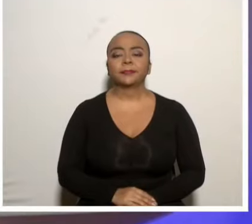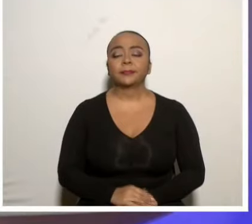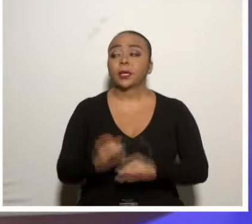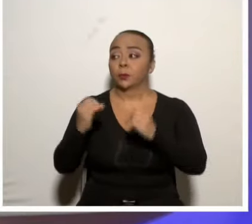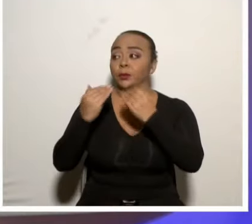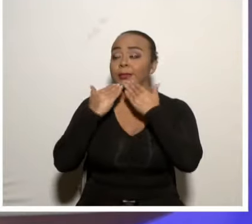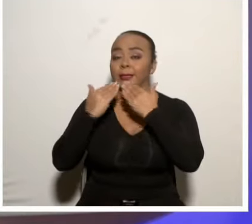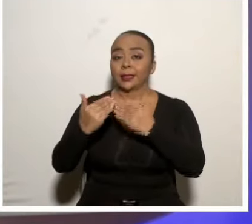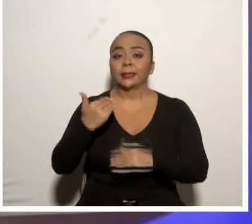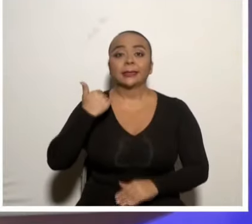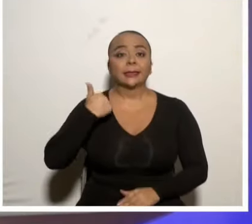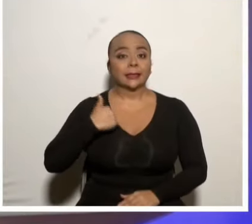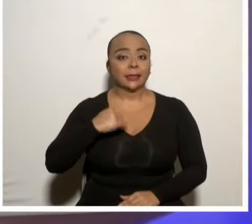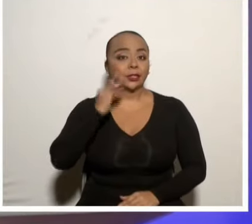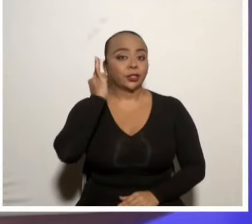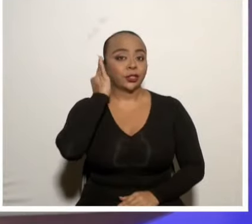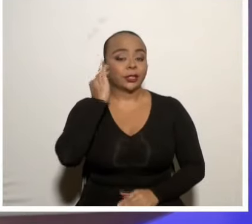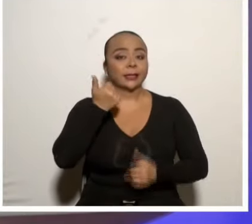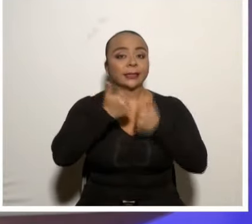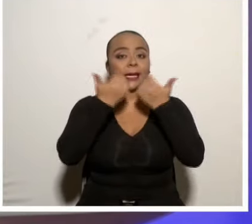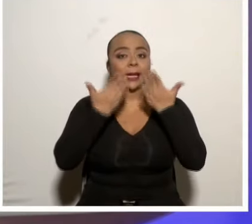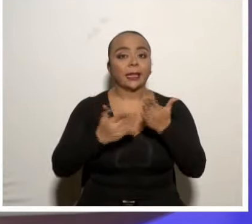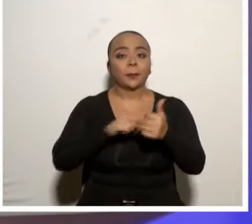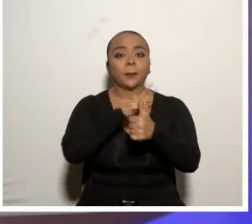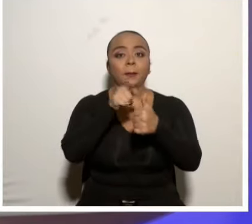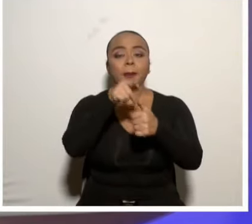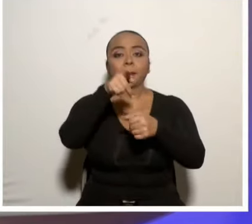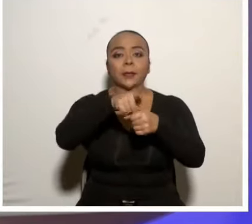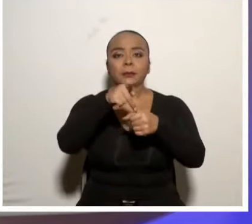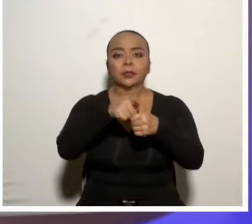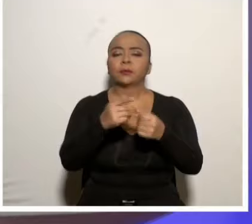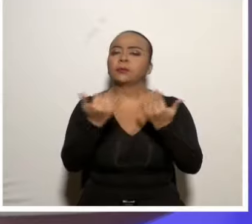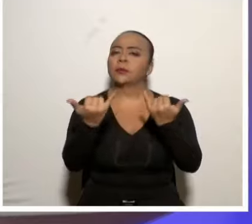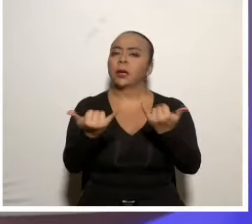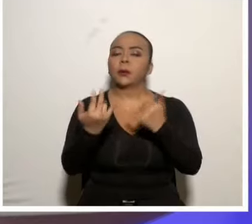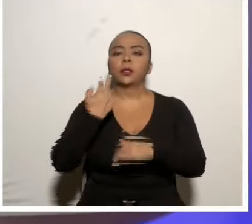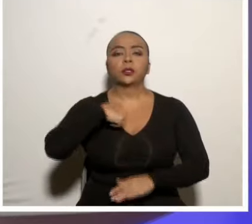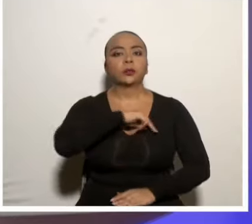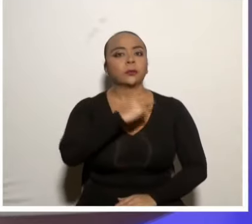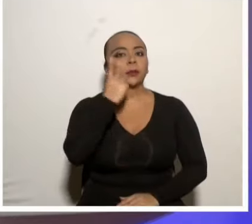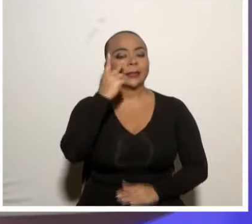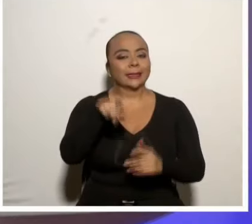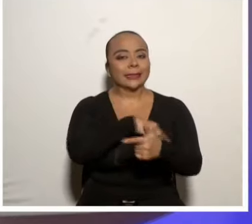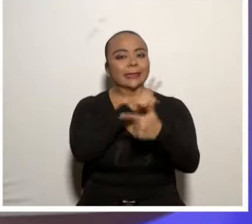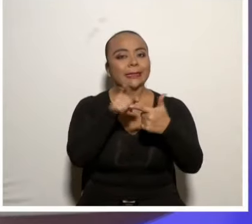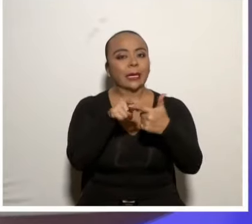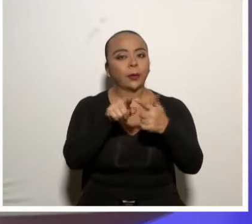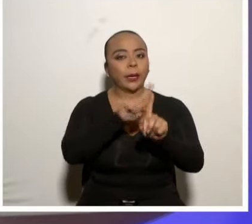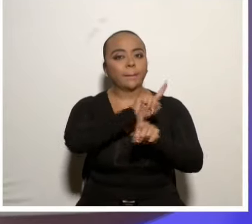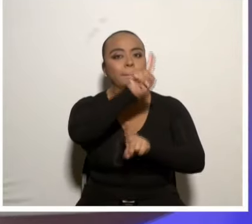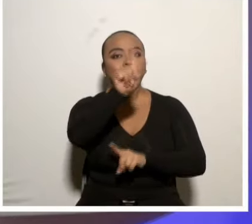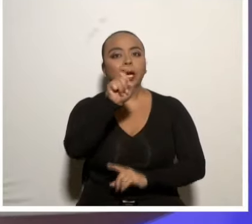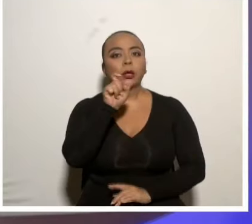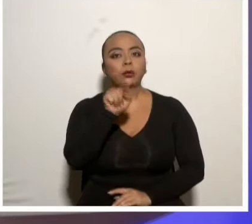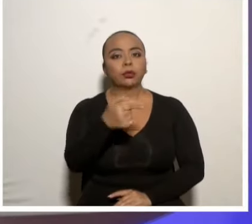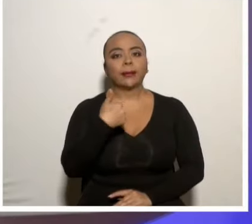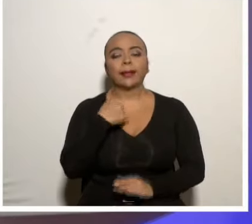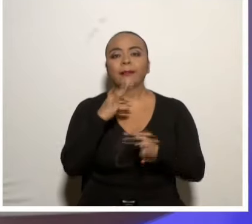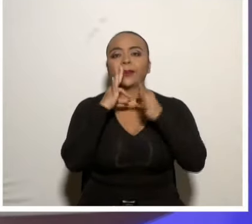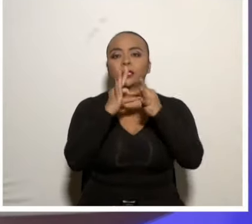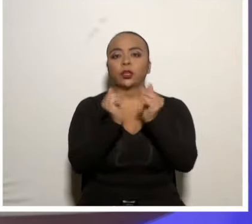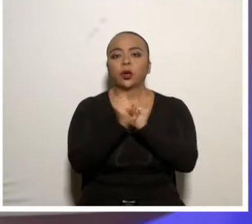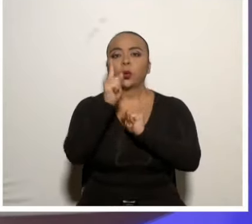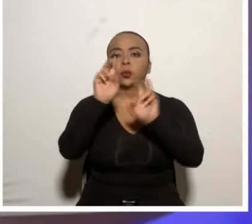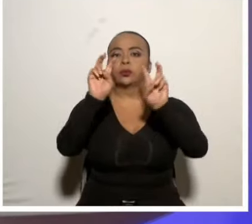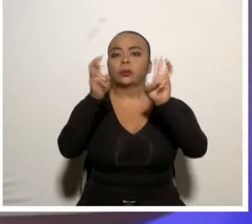Muchas gracias, señora y señores candidatos, por esta primera participación. De seguido vamos a conocer la segunda pregunta, que tiene que ver con uno de